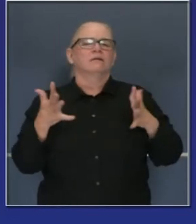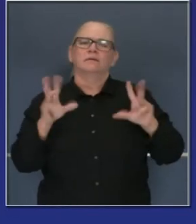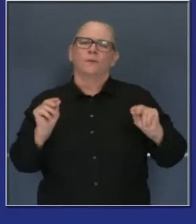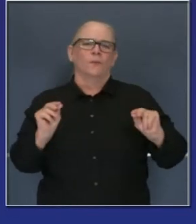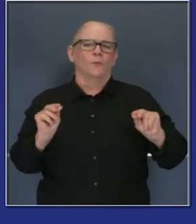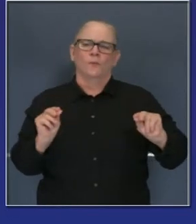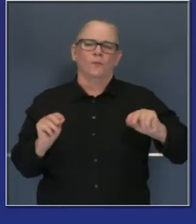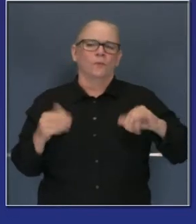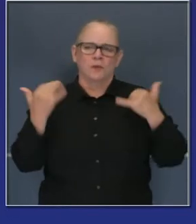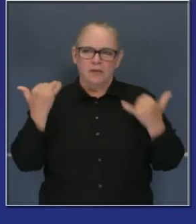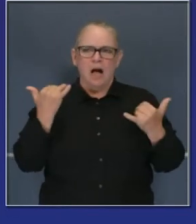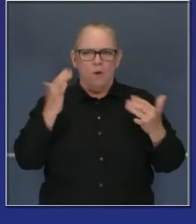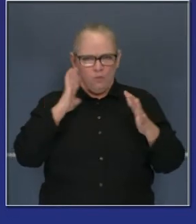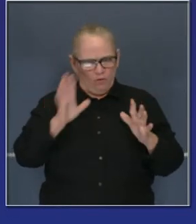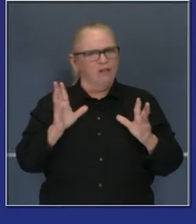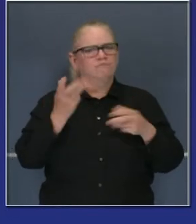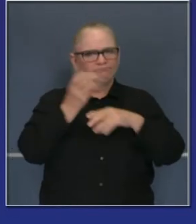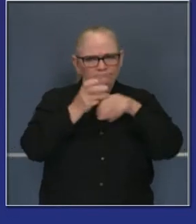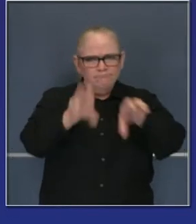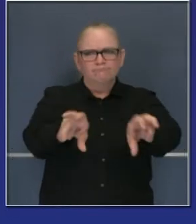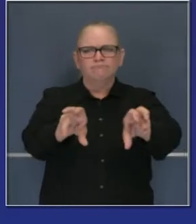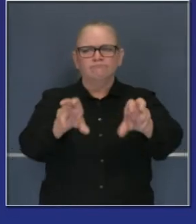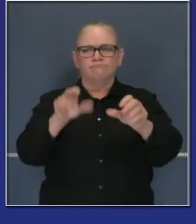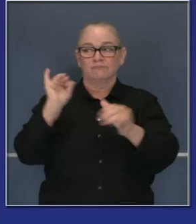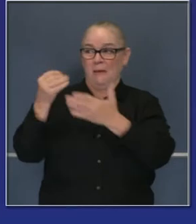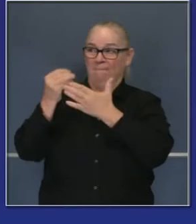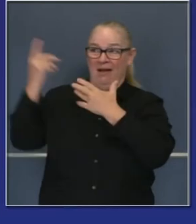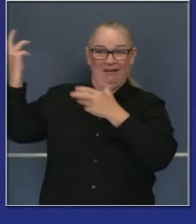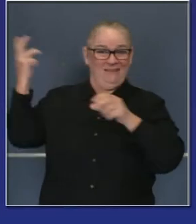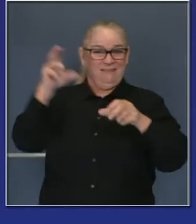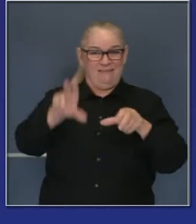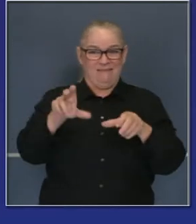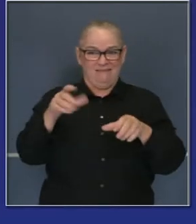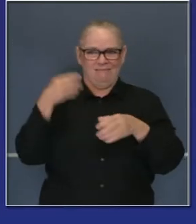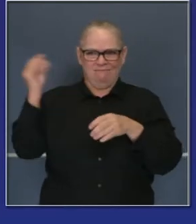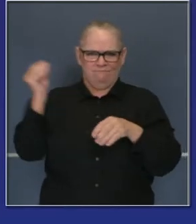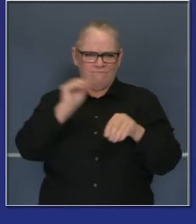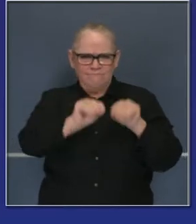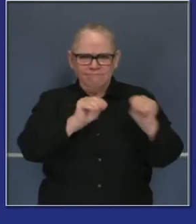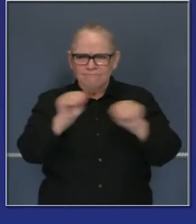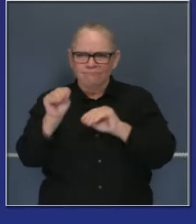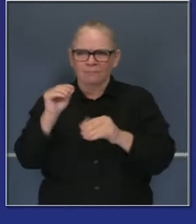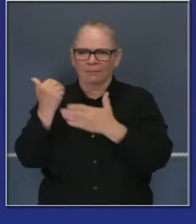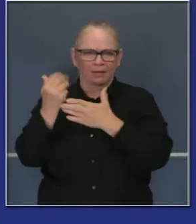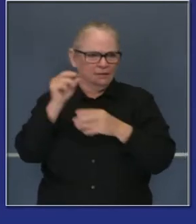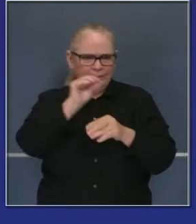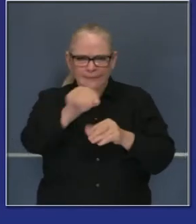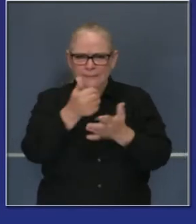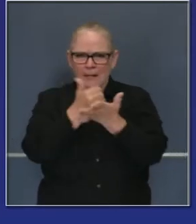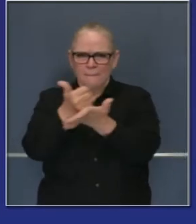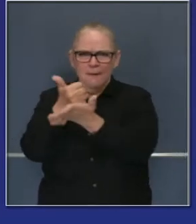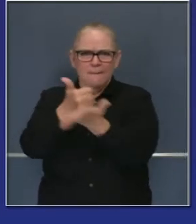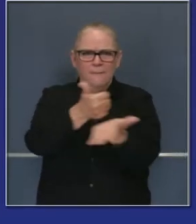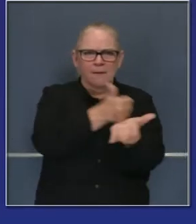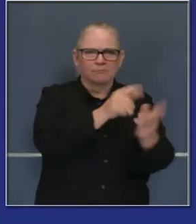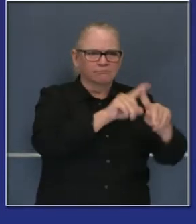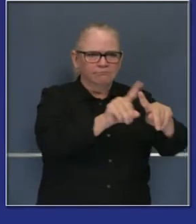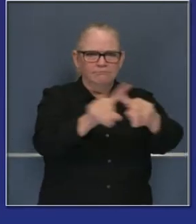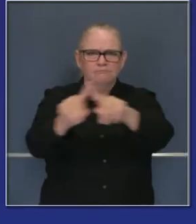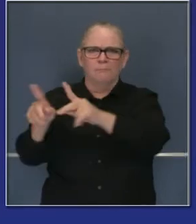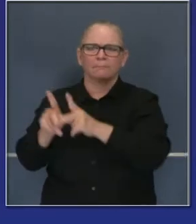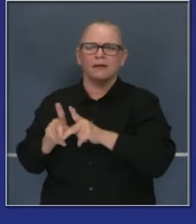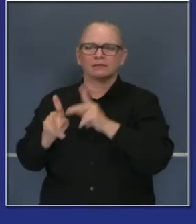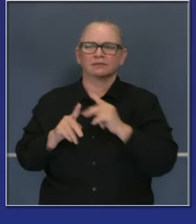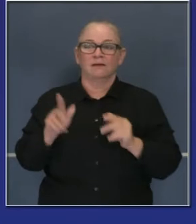enviando las primeras requisiciones de esos primeros 600 millones de dólares al 70 y 6.5 millones de